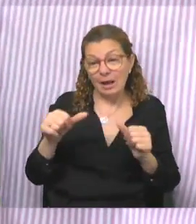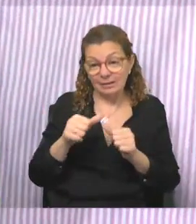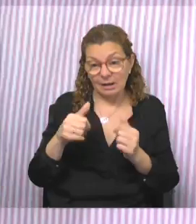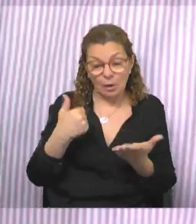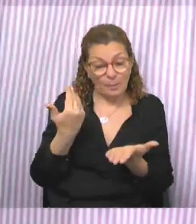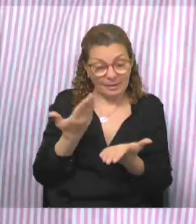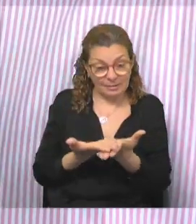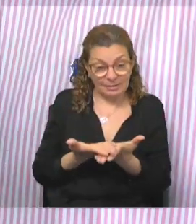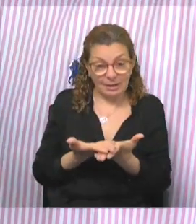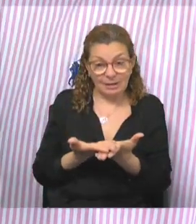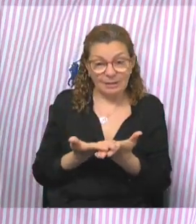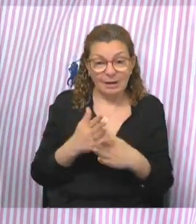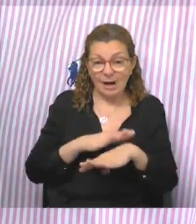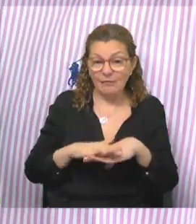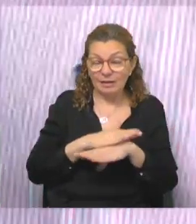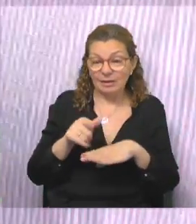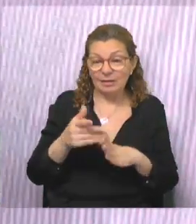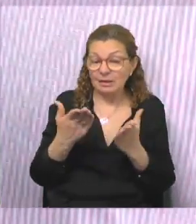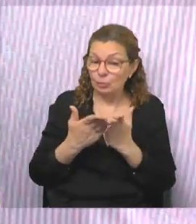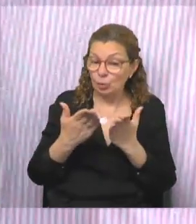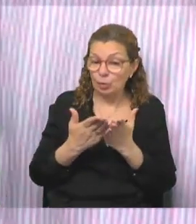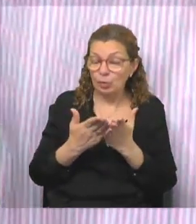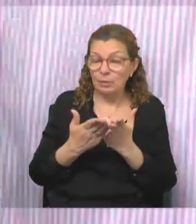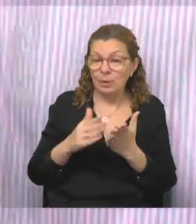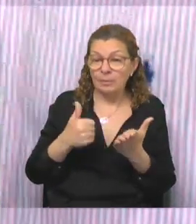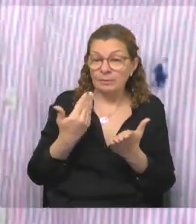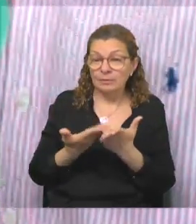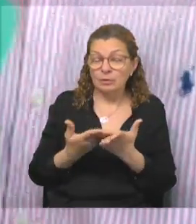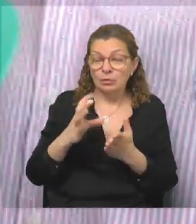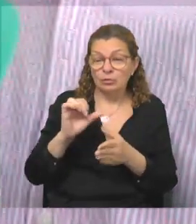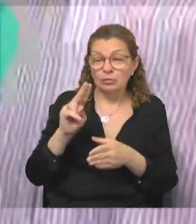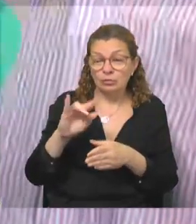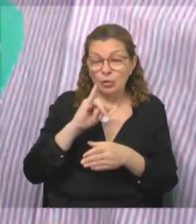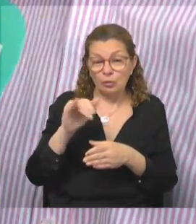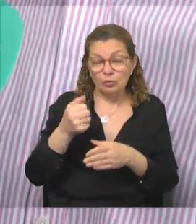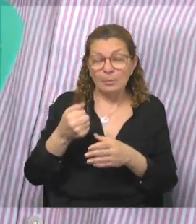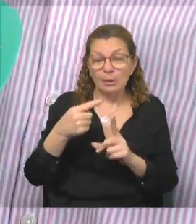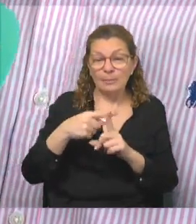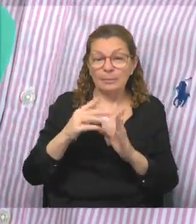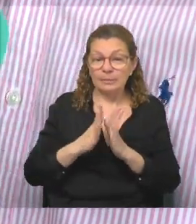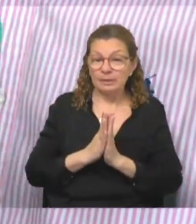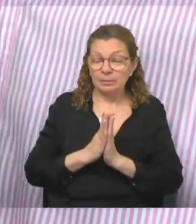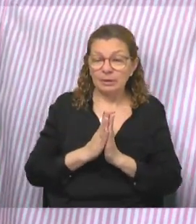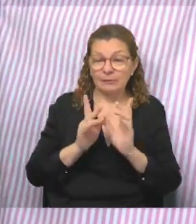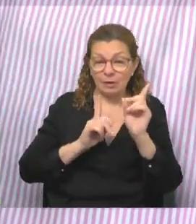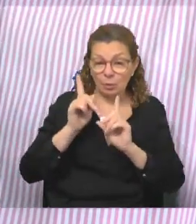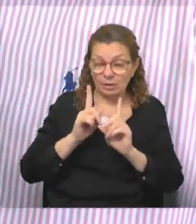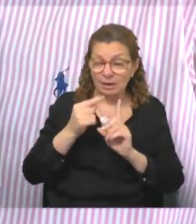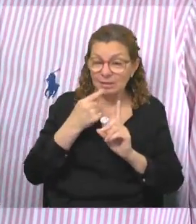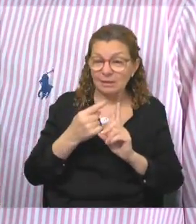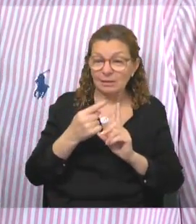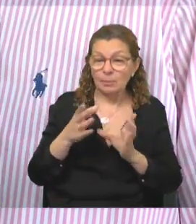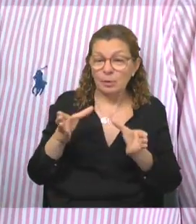presentar la línea de base de este estudio de percepción que lo va a presentar María Fernanda Sousa por la Universidad Católica y e Ignacio suasnabar por por